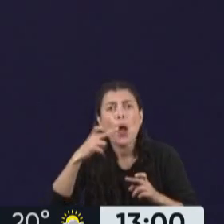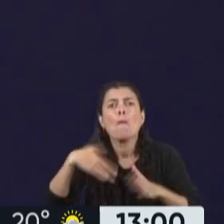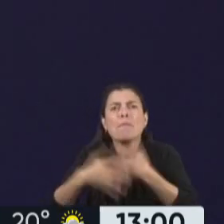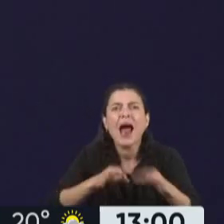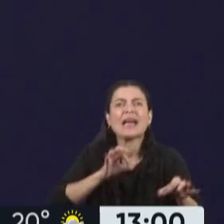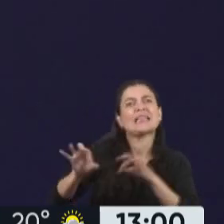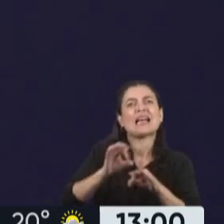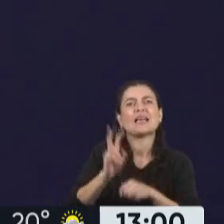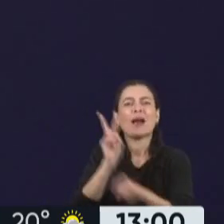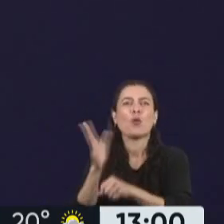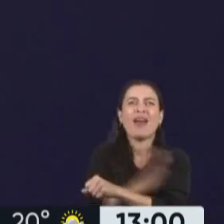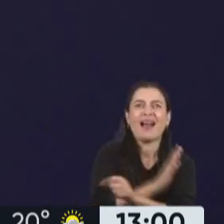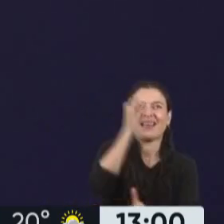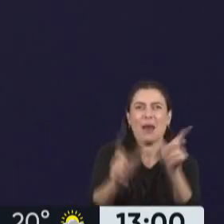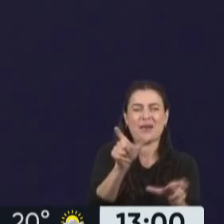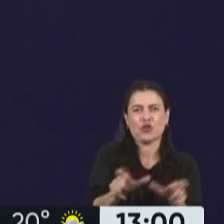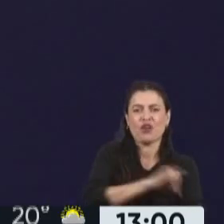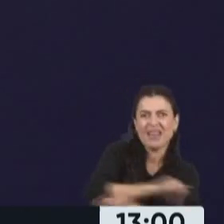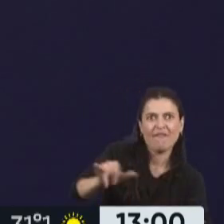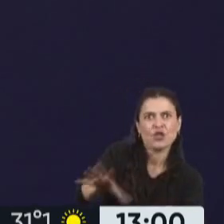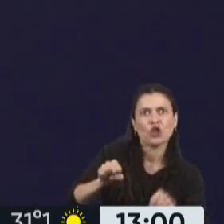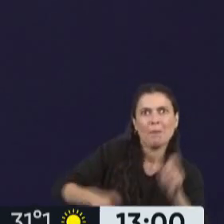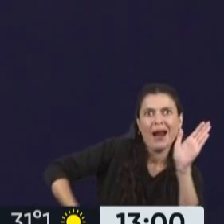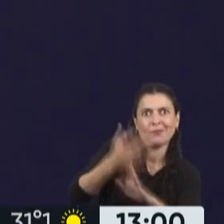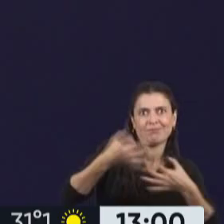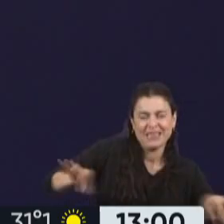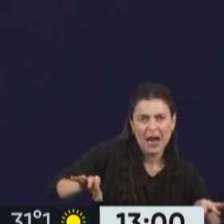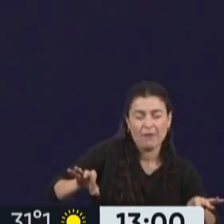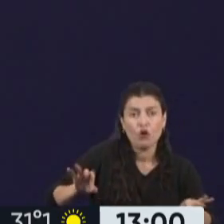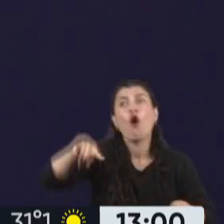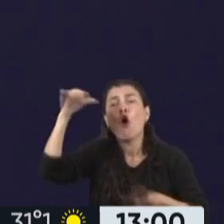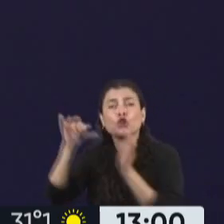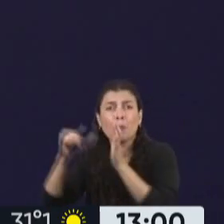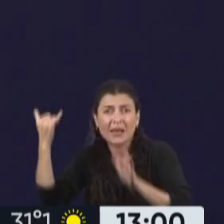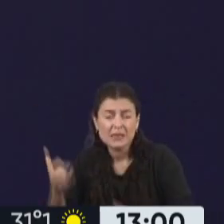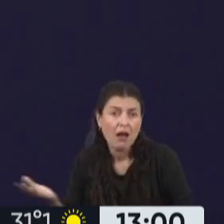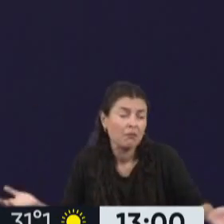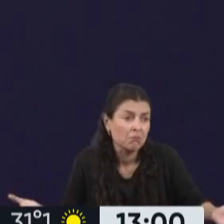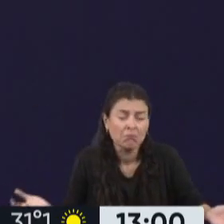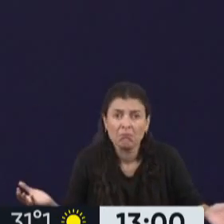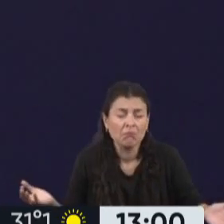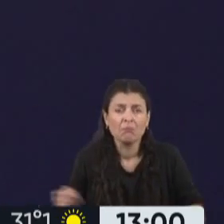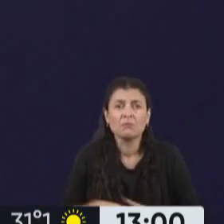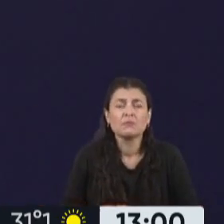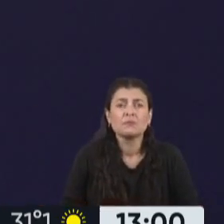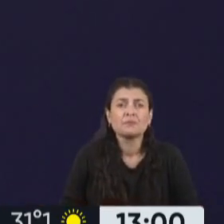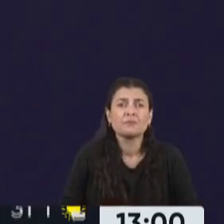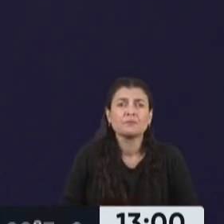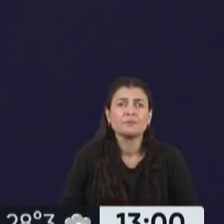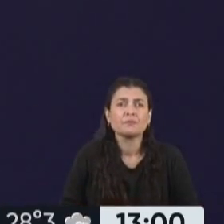diferentes aplicaciones. Si a usted digamos, quiere tenerla,